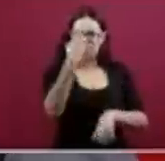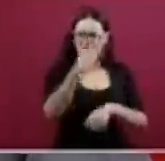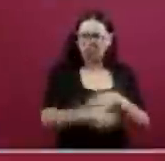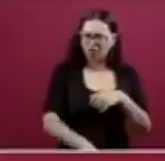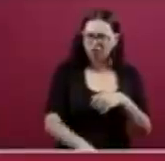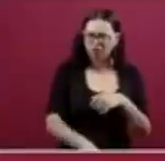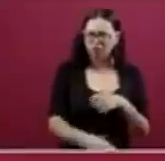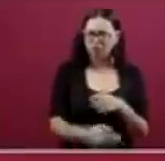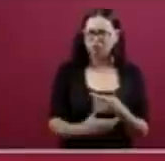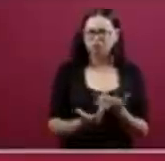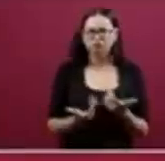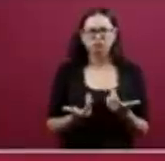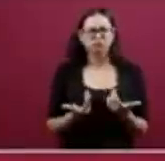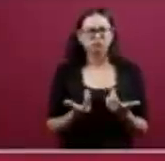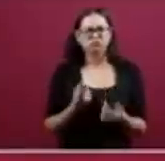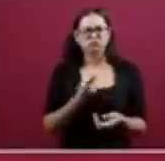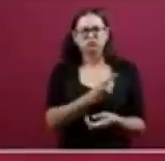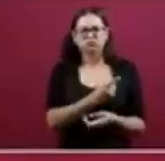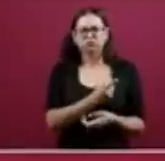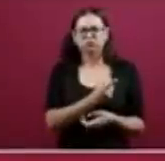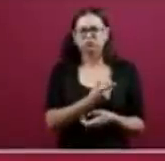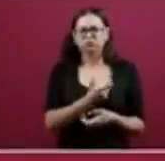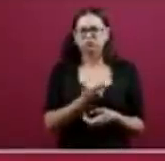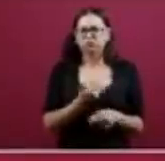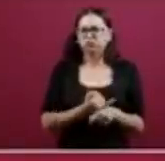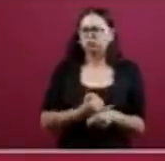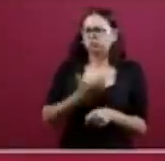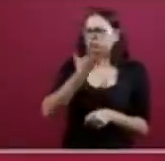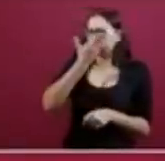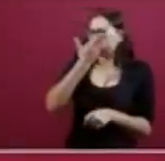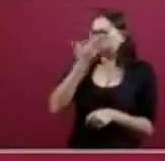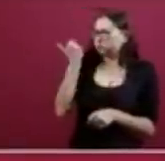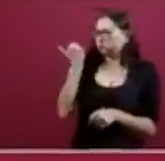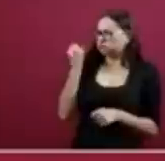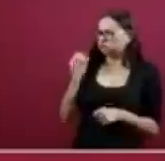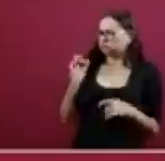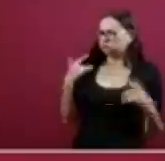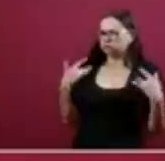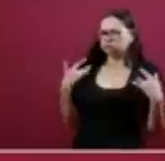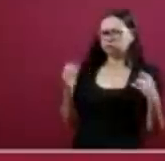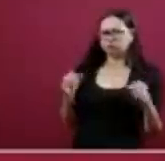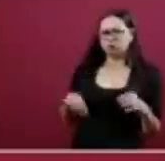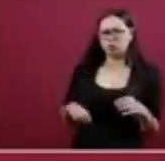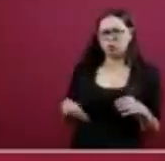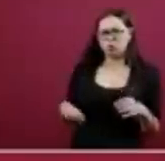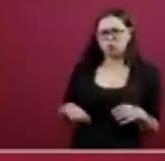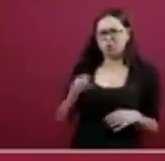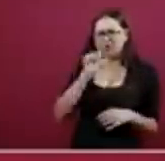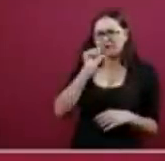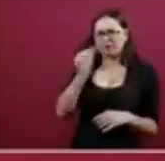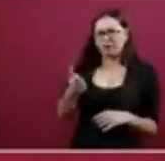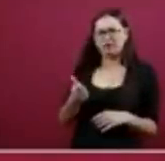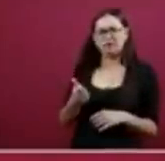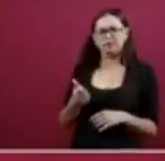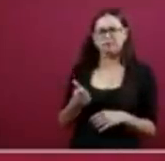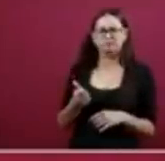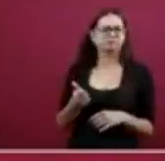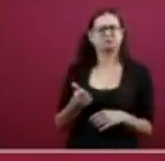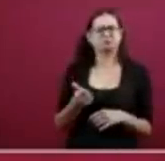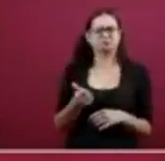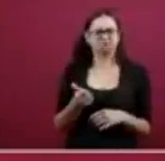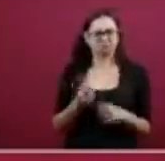que son inocentes. Pero eso es fácil de